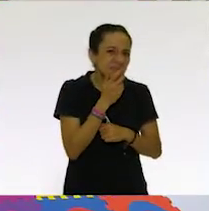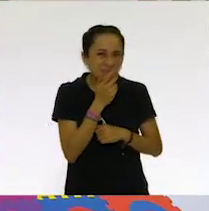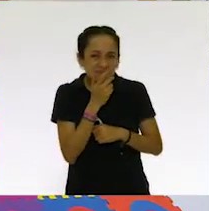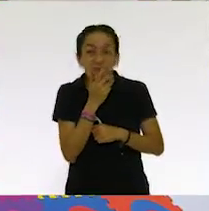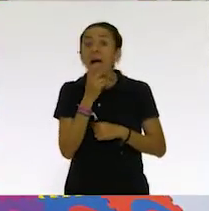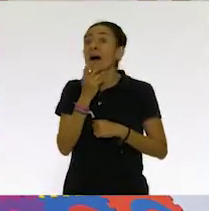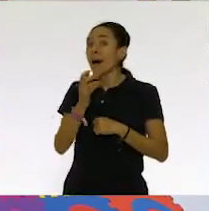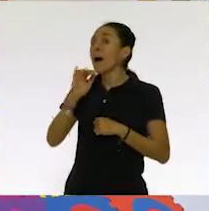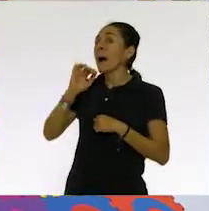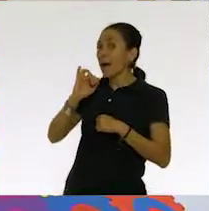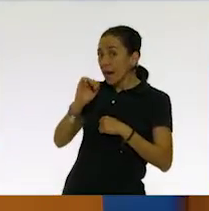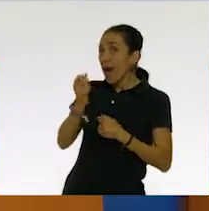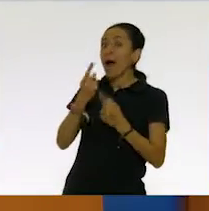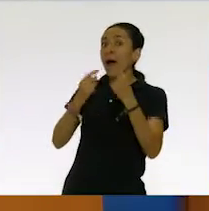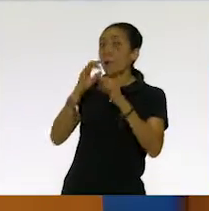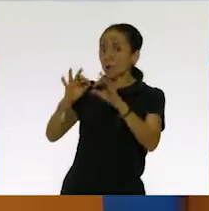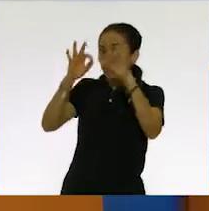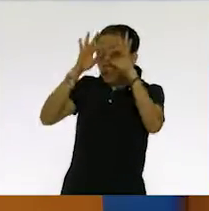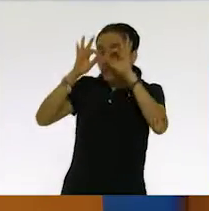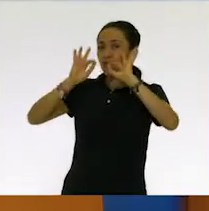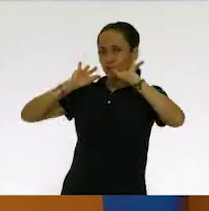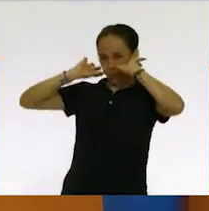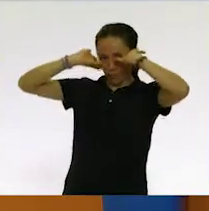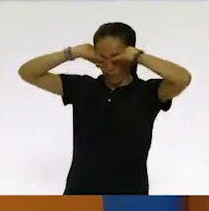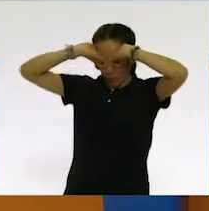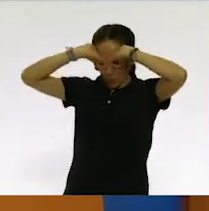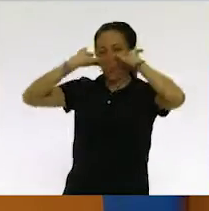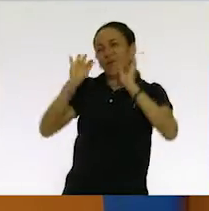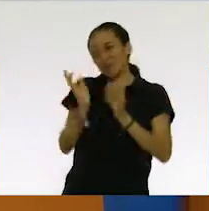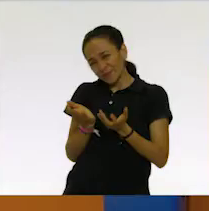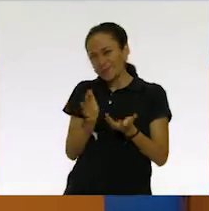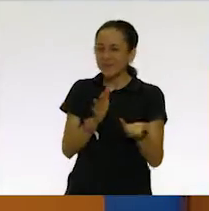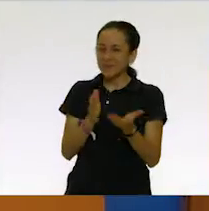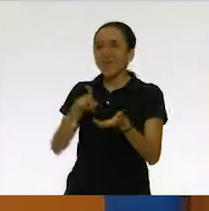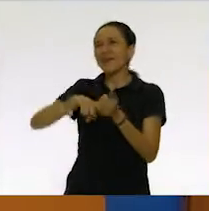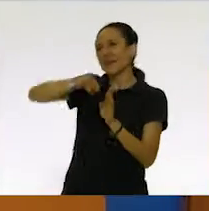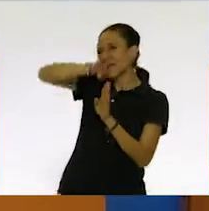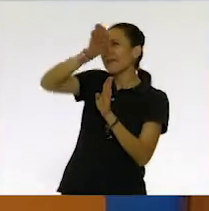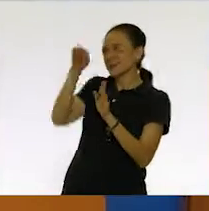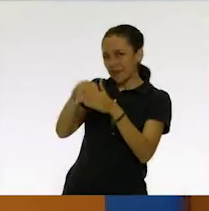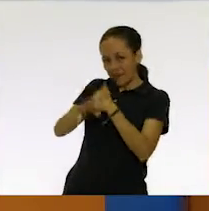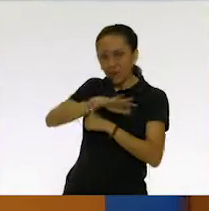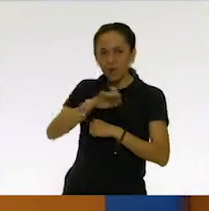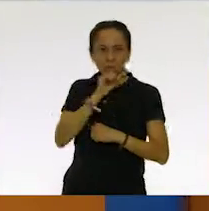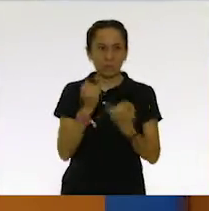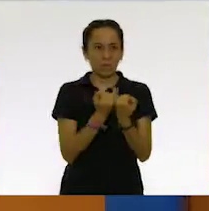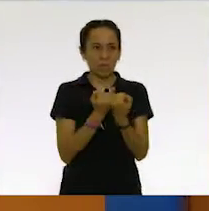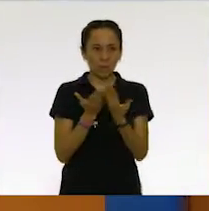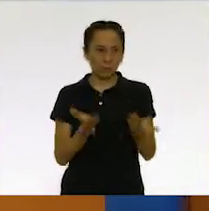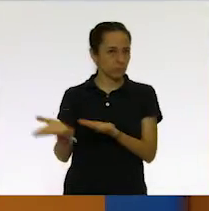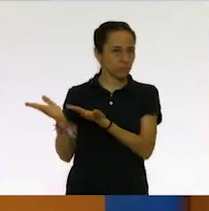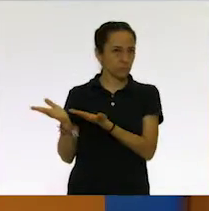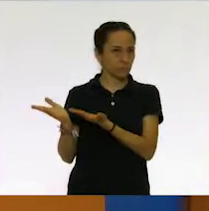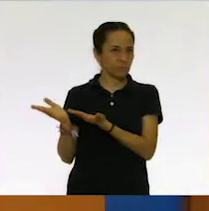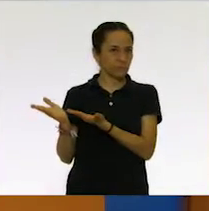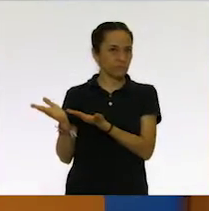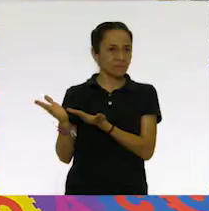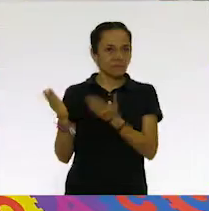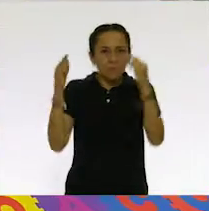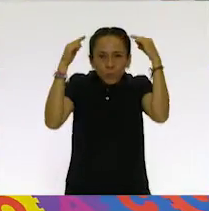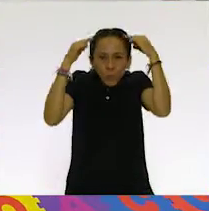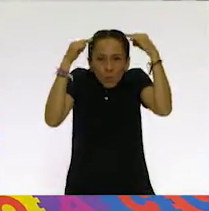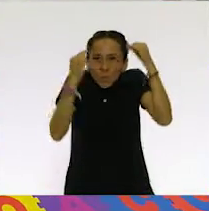de búhos que sí habitan en cuevas, así como también, por ejemplo, las comadrejas. Buscan cuevas para poder